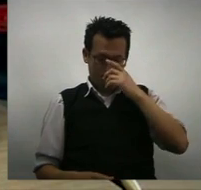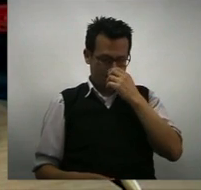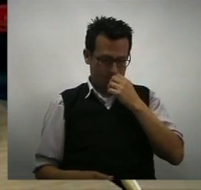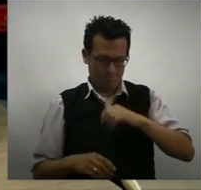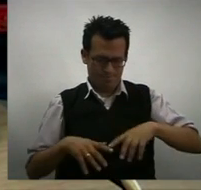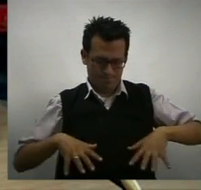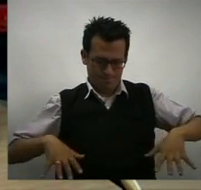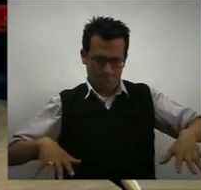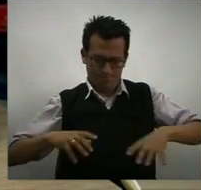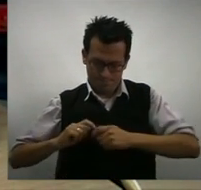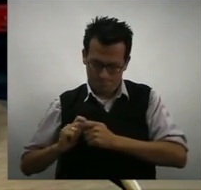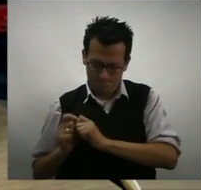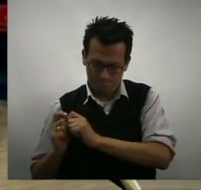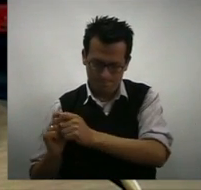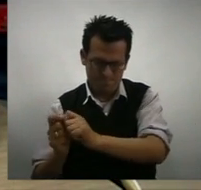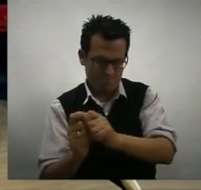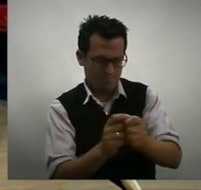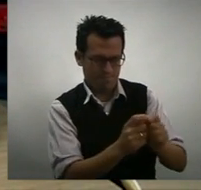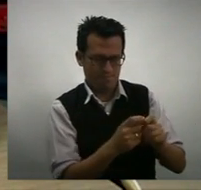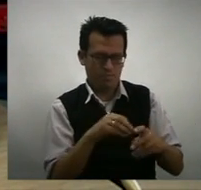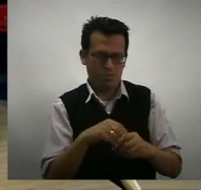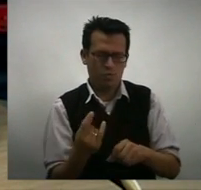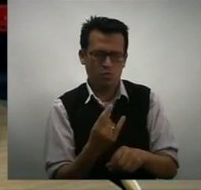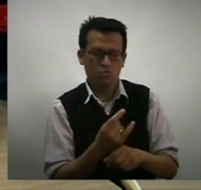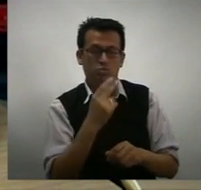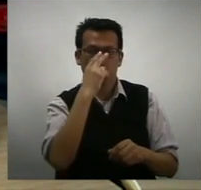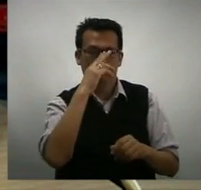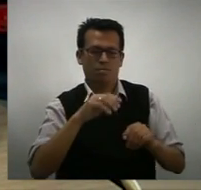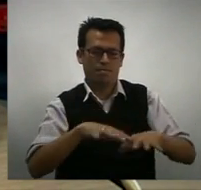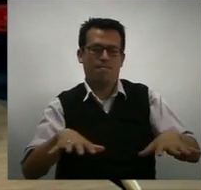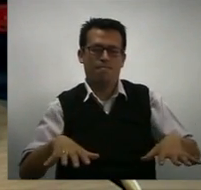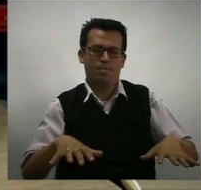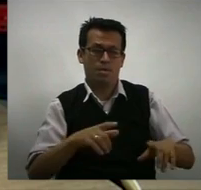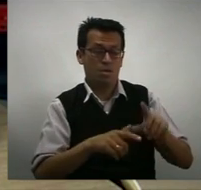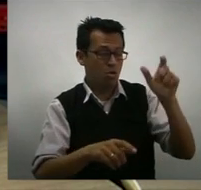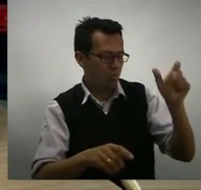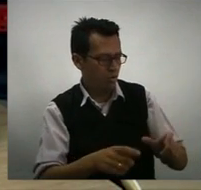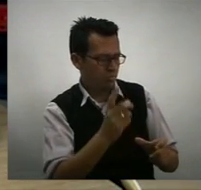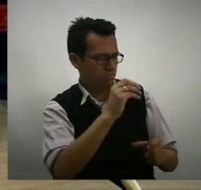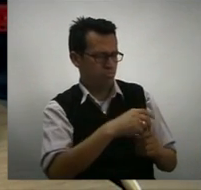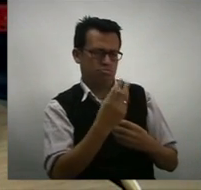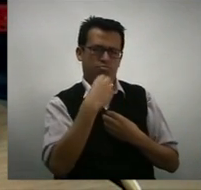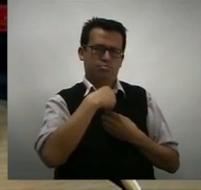funciona gracias a la unificación y el buen uso de sus partes. El ser humano se muestra en su naturaleza externa e